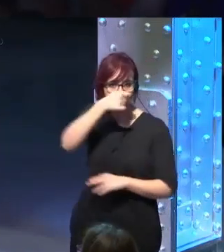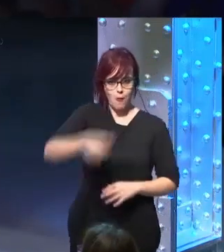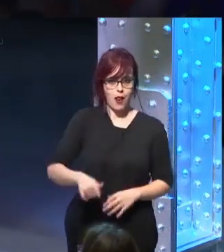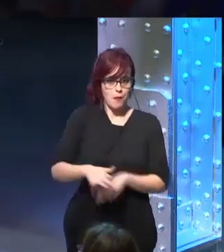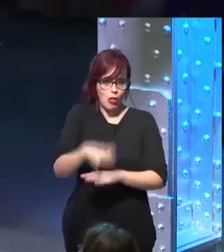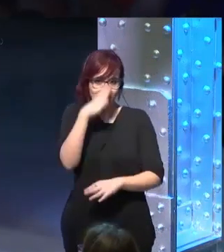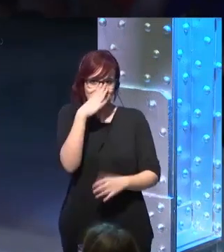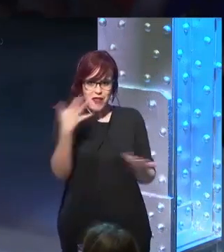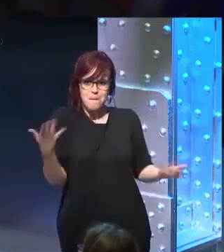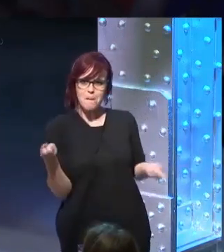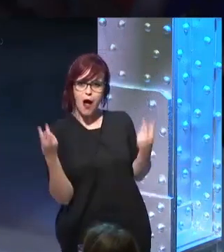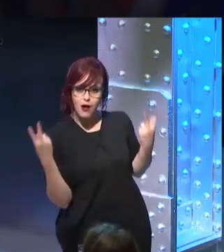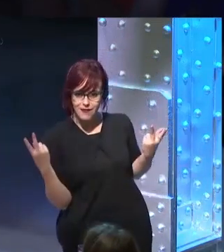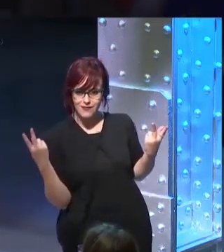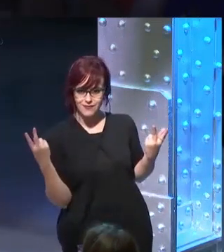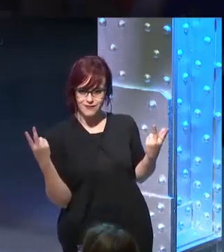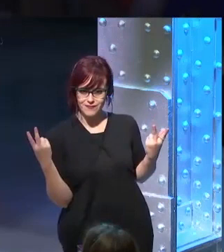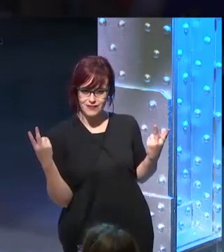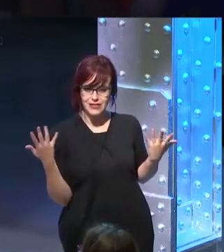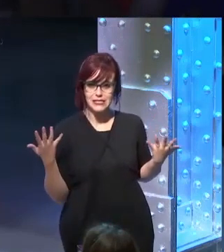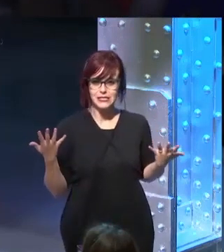Y voy a...